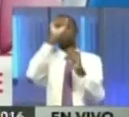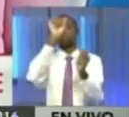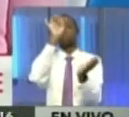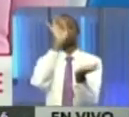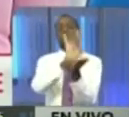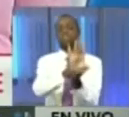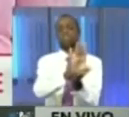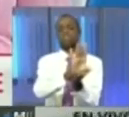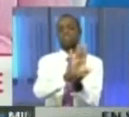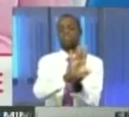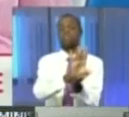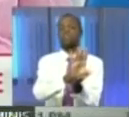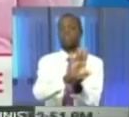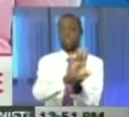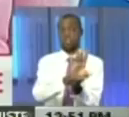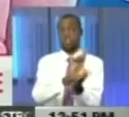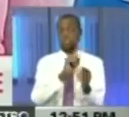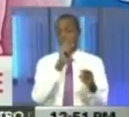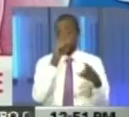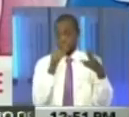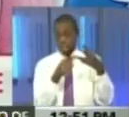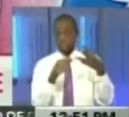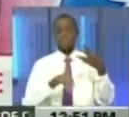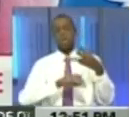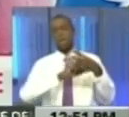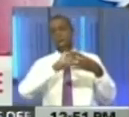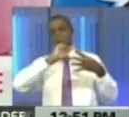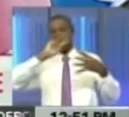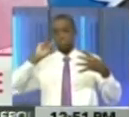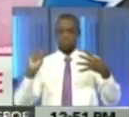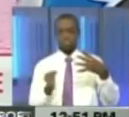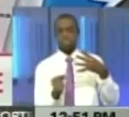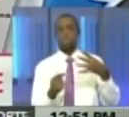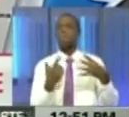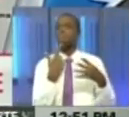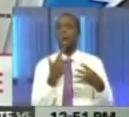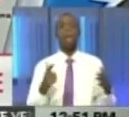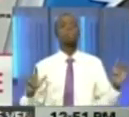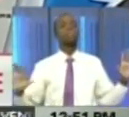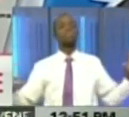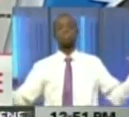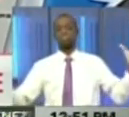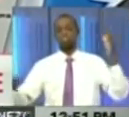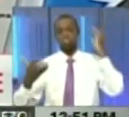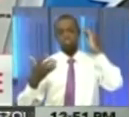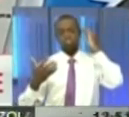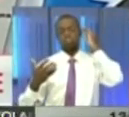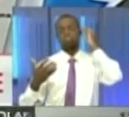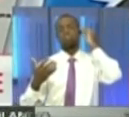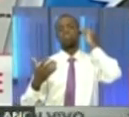Y nos impone una cuarta condición, que es un quórum de concurrencia, que es